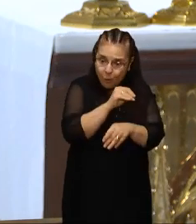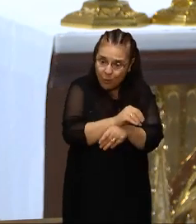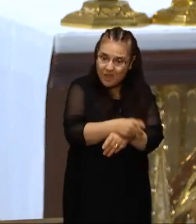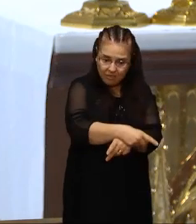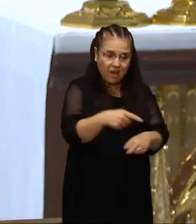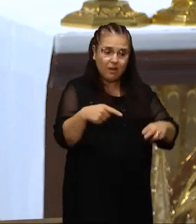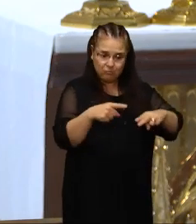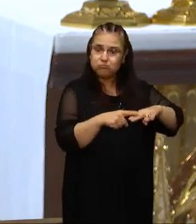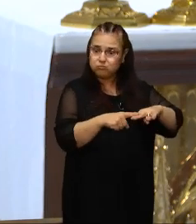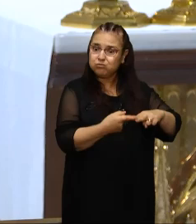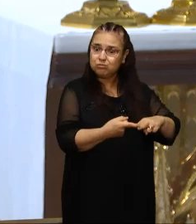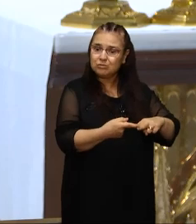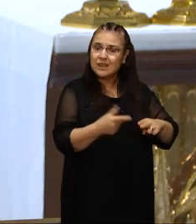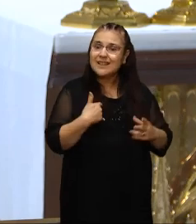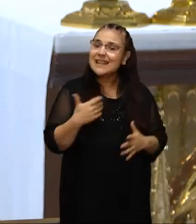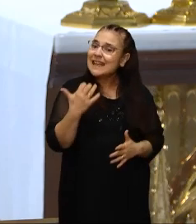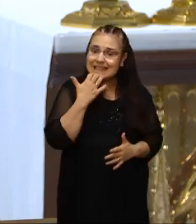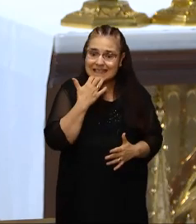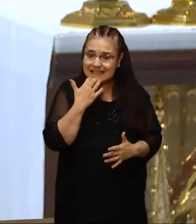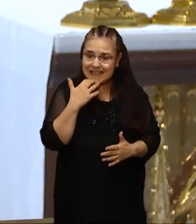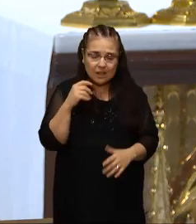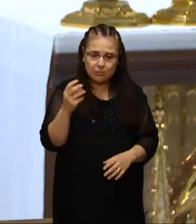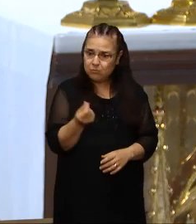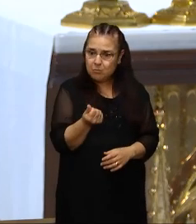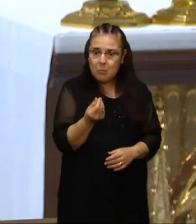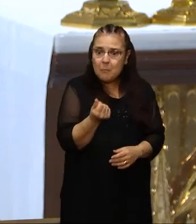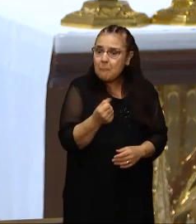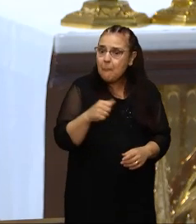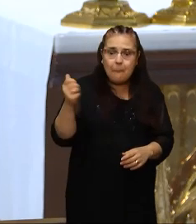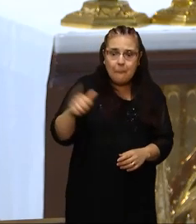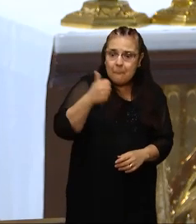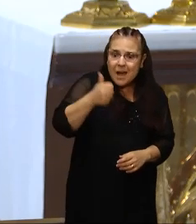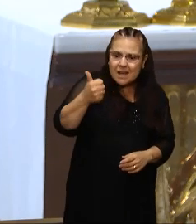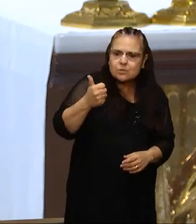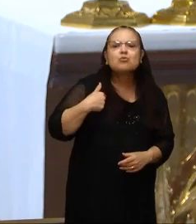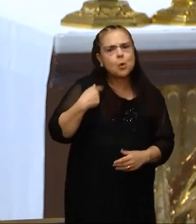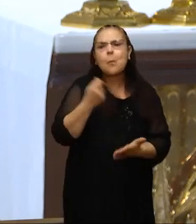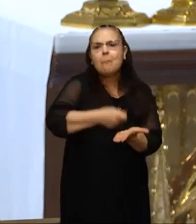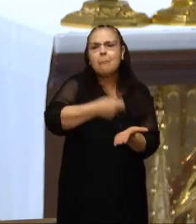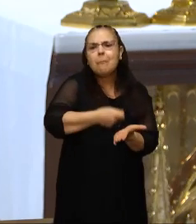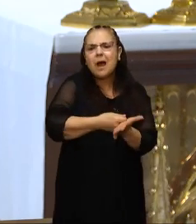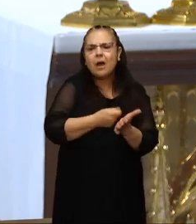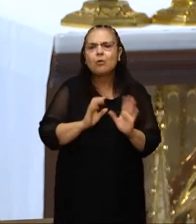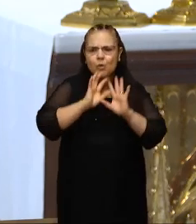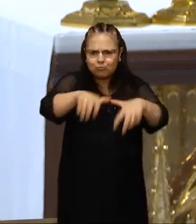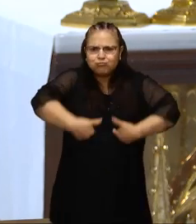él, y lo que gastes de más, yo te lo pagaré cuando vuelva.